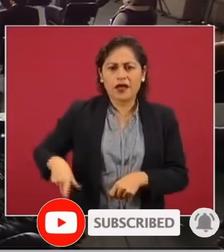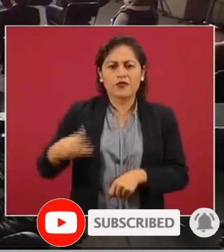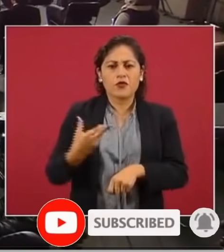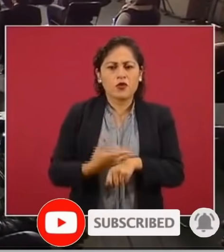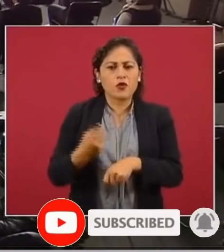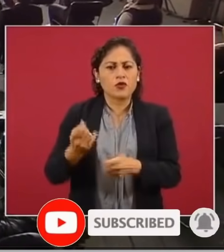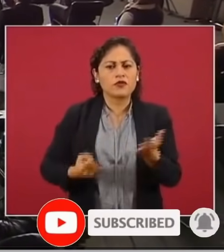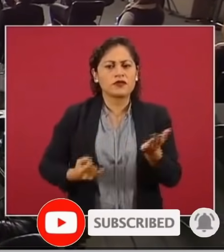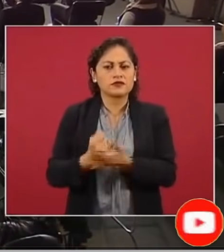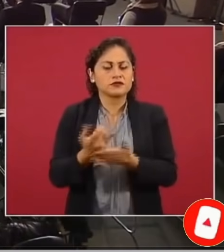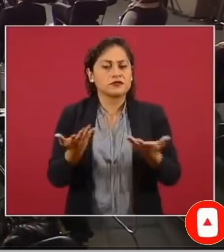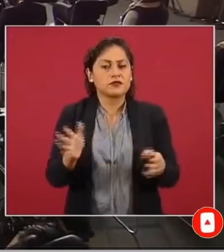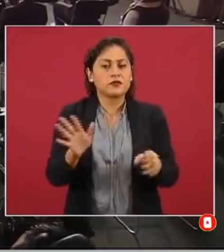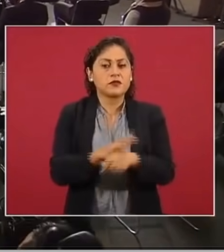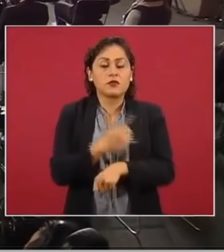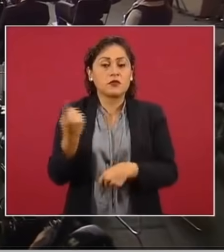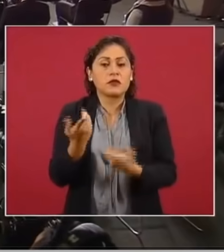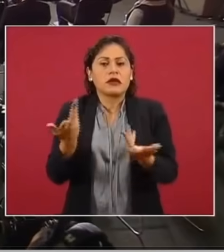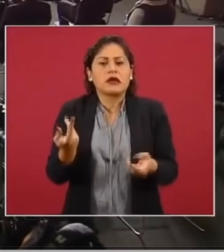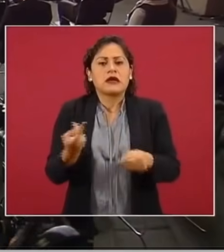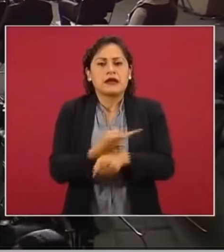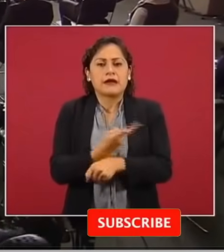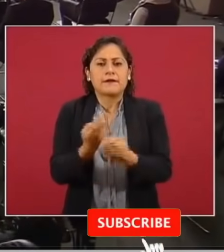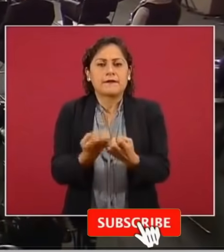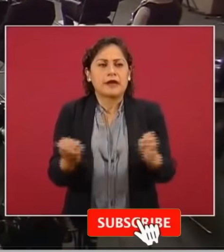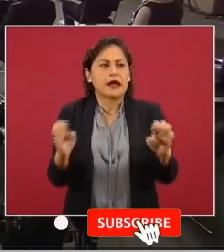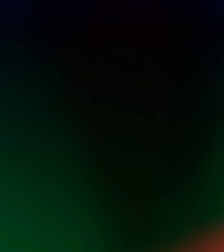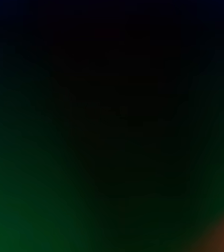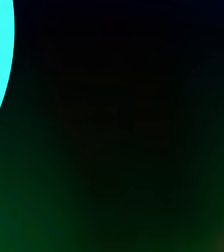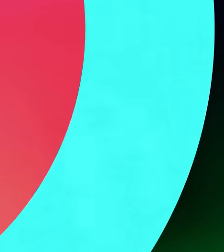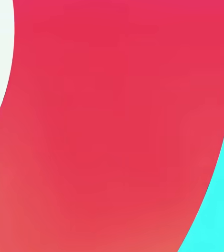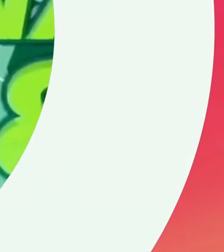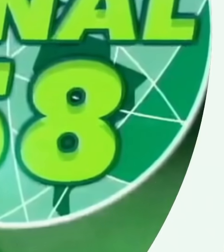que un mandatario pusiera un partido de fútbol por encima de la salud de los ciudadanos.